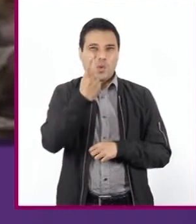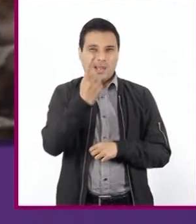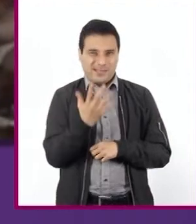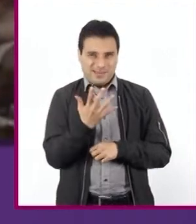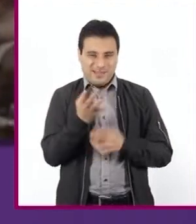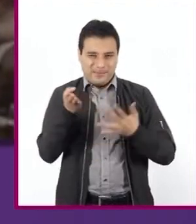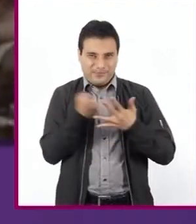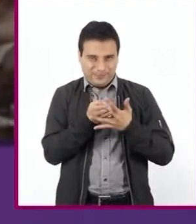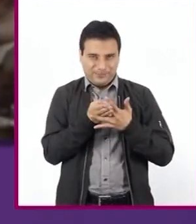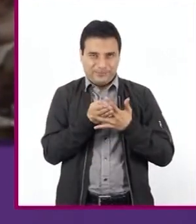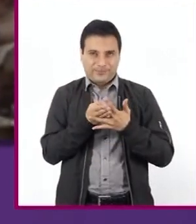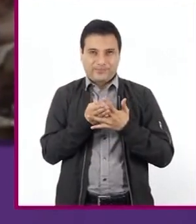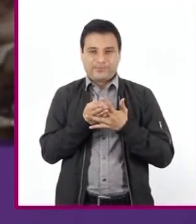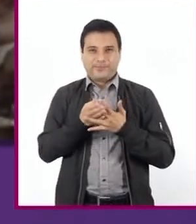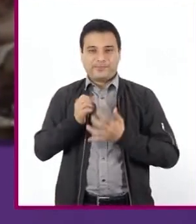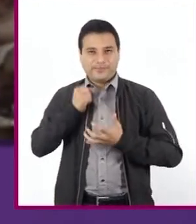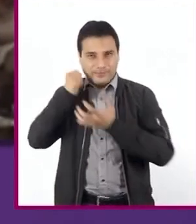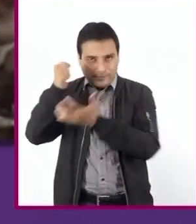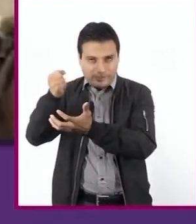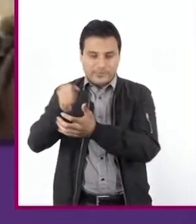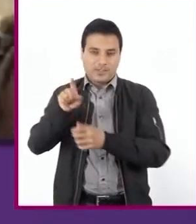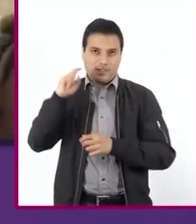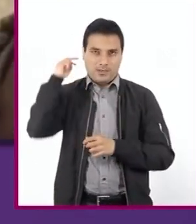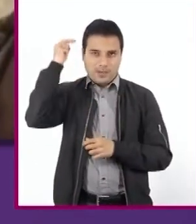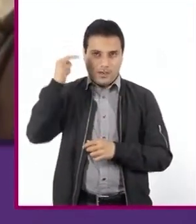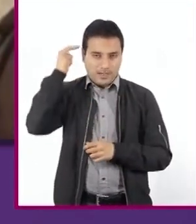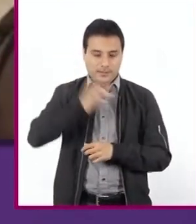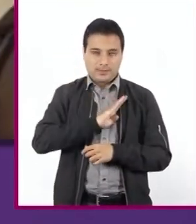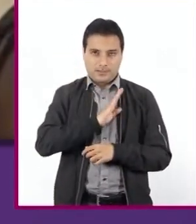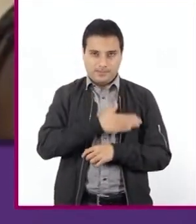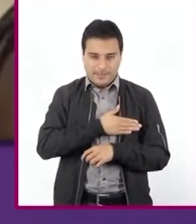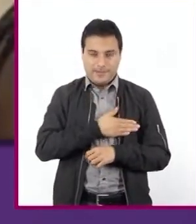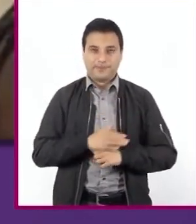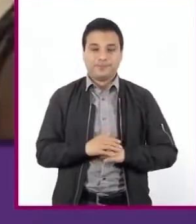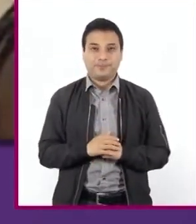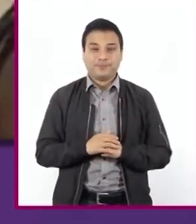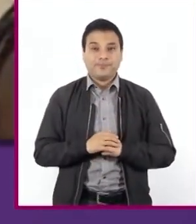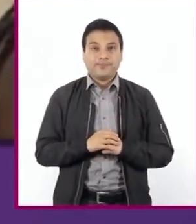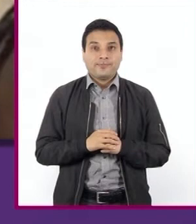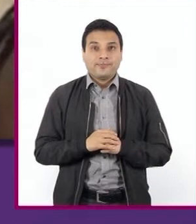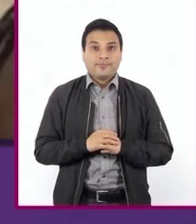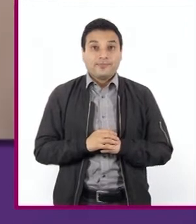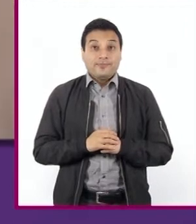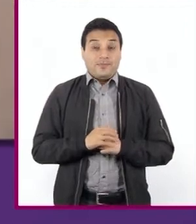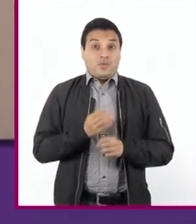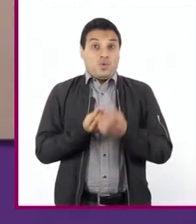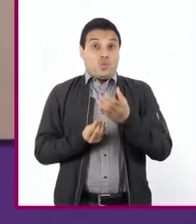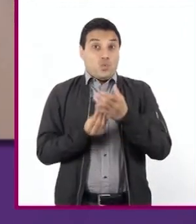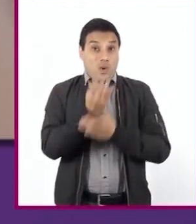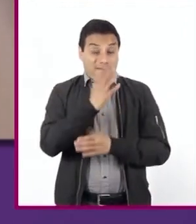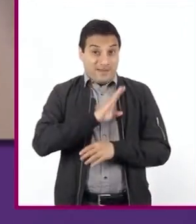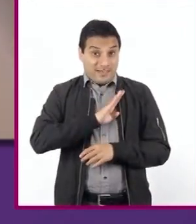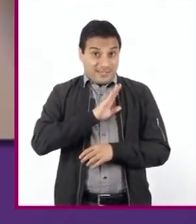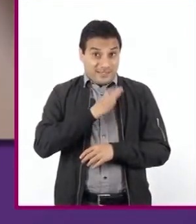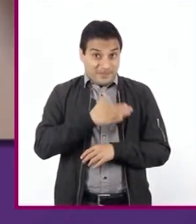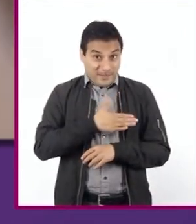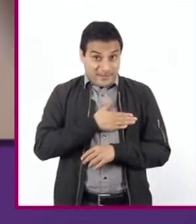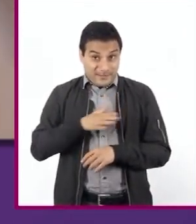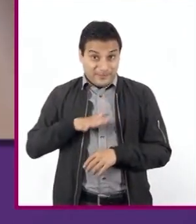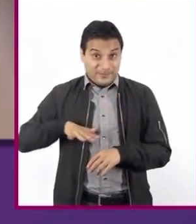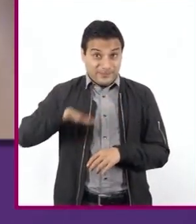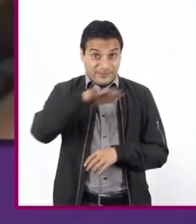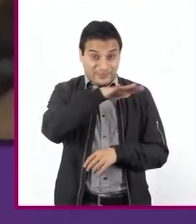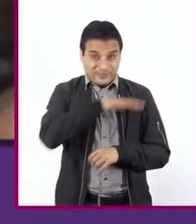corona. Si nos colocamos hacia lo que es la Nueva España, sería la transición a una